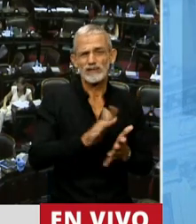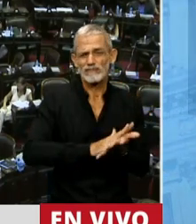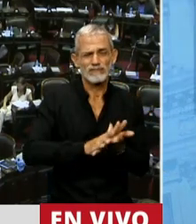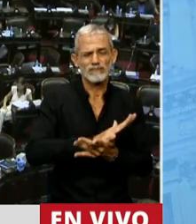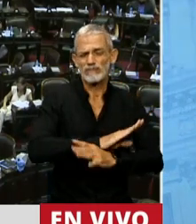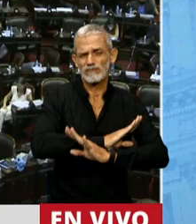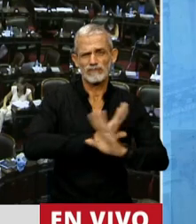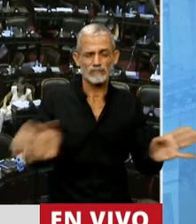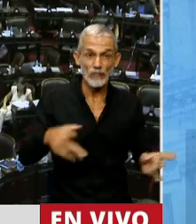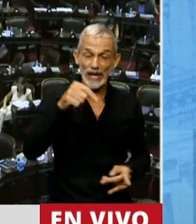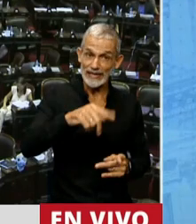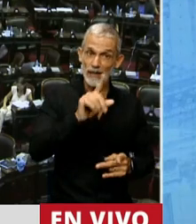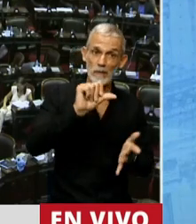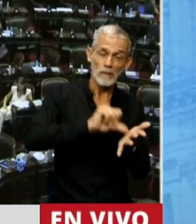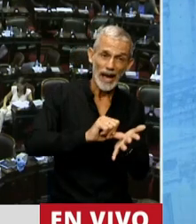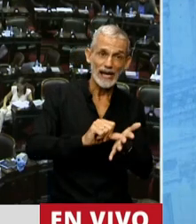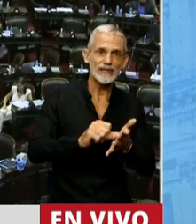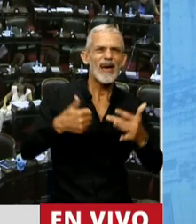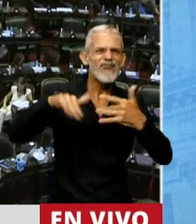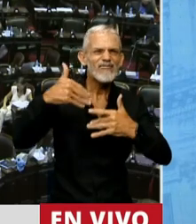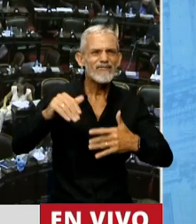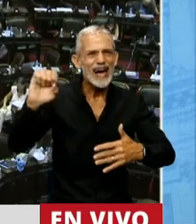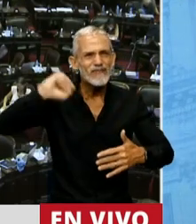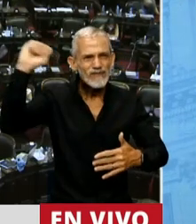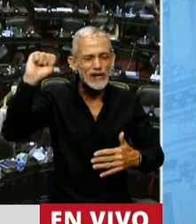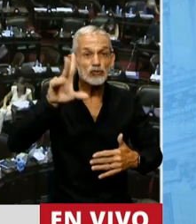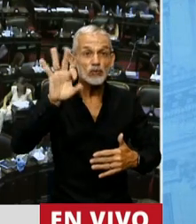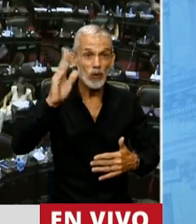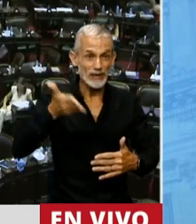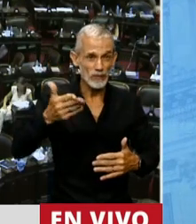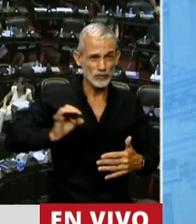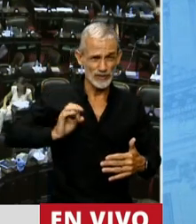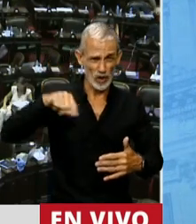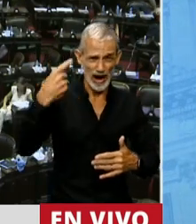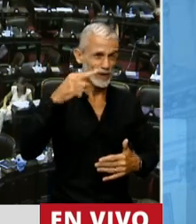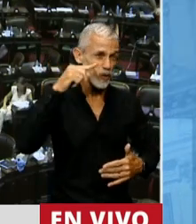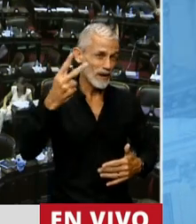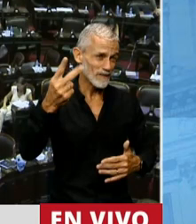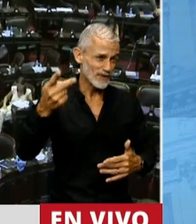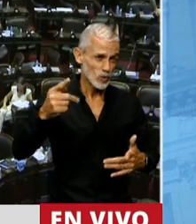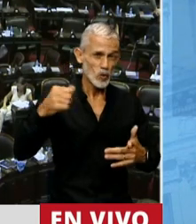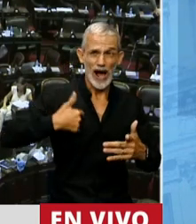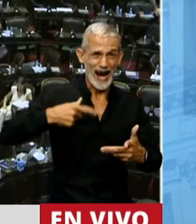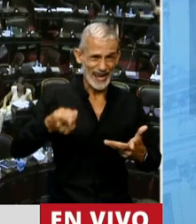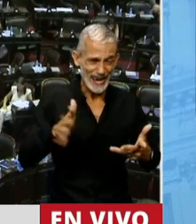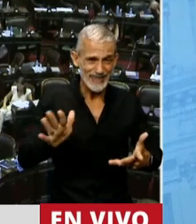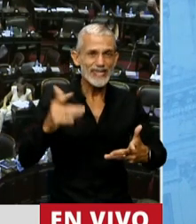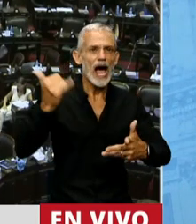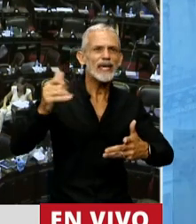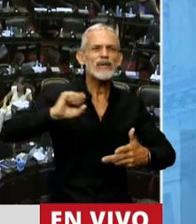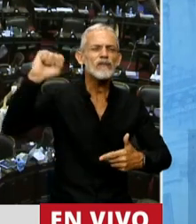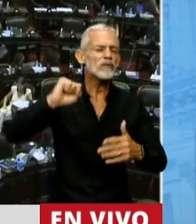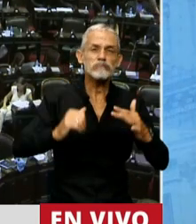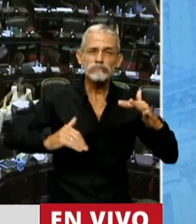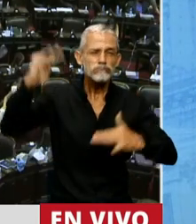el país que espera una inflación del orden del 50% para el año que viene, en el país que tiene una de las tasas de